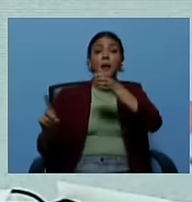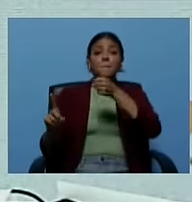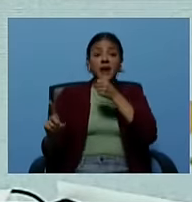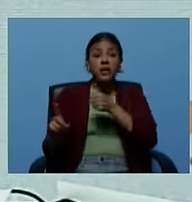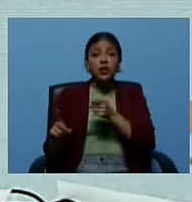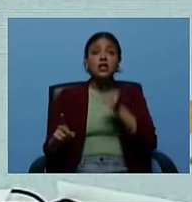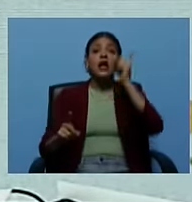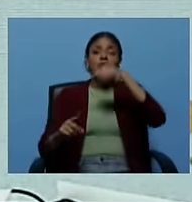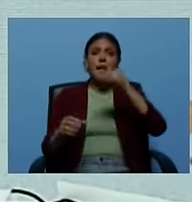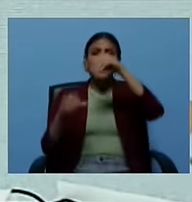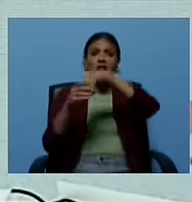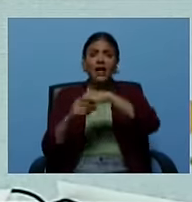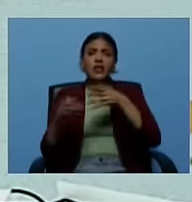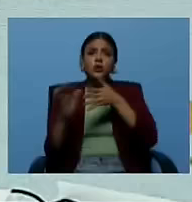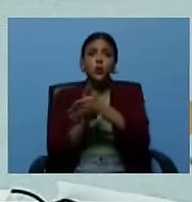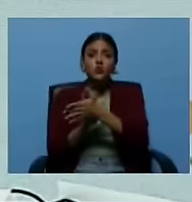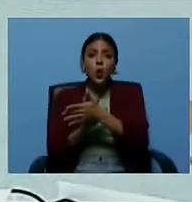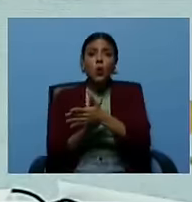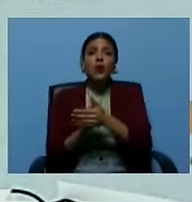codirector de la agencia Kerouac.